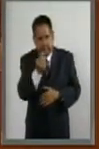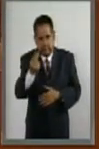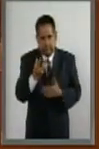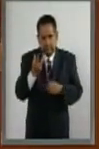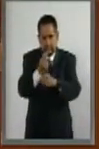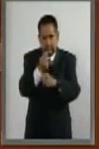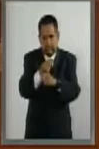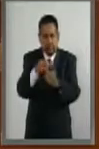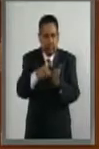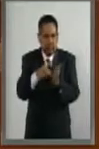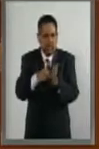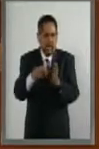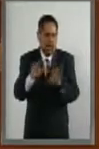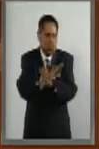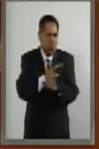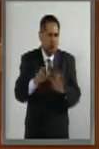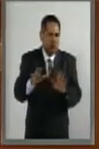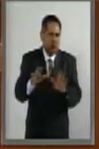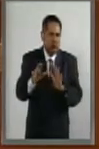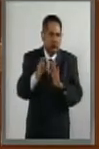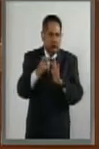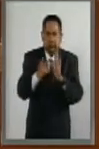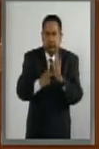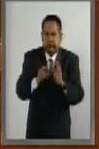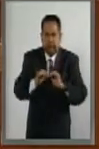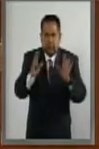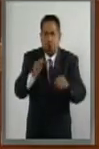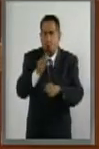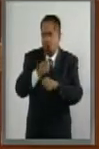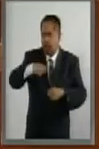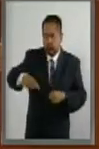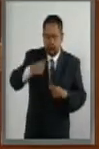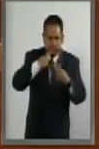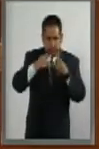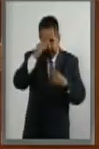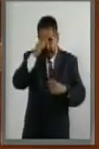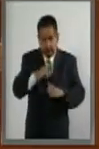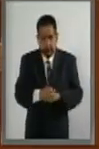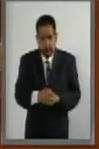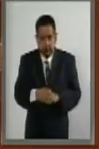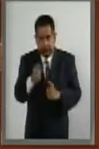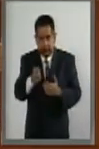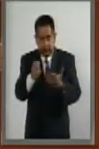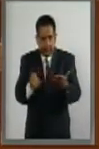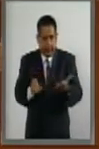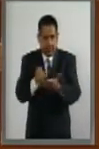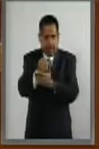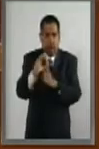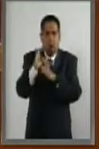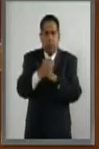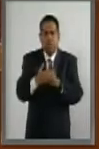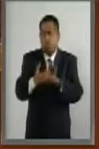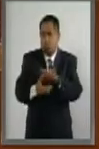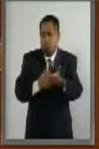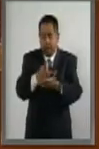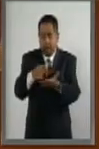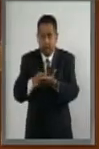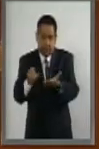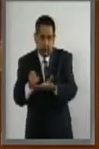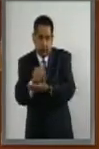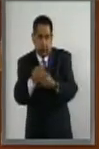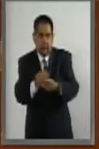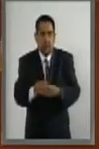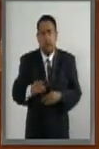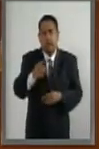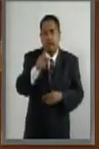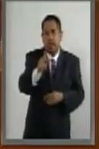esta regulación específica que está a nuestra consideración. Con este dictamen de la Comisión de Comercio, la